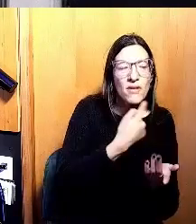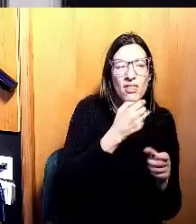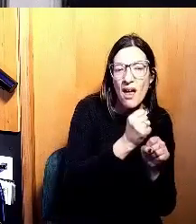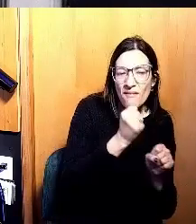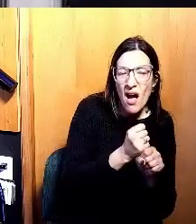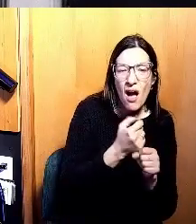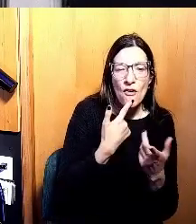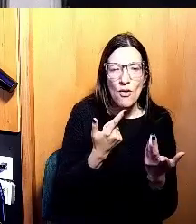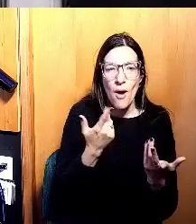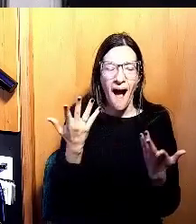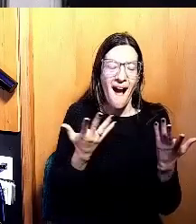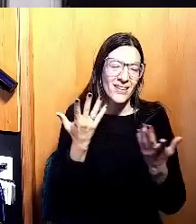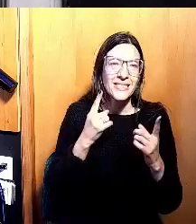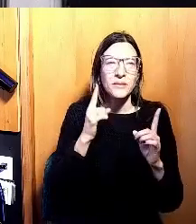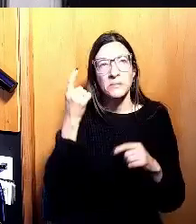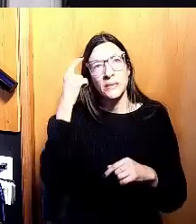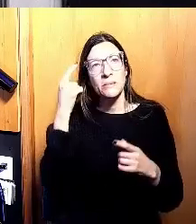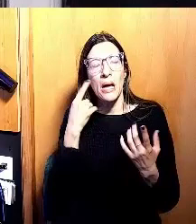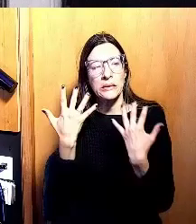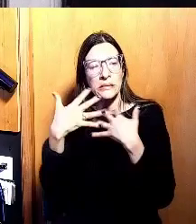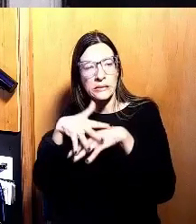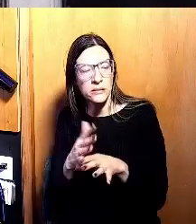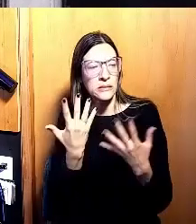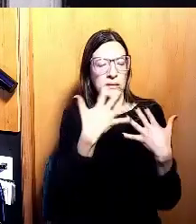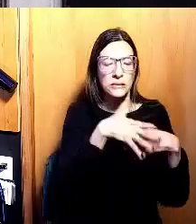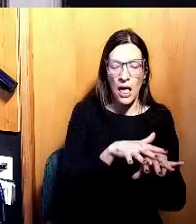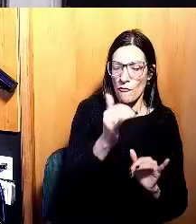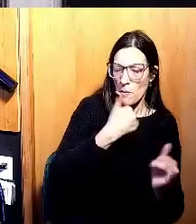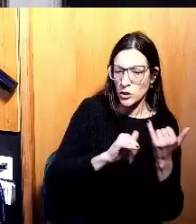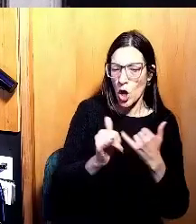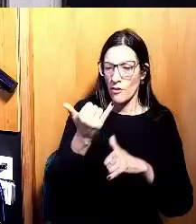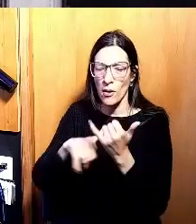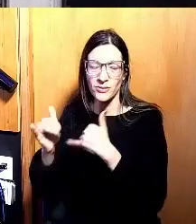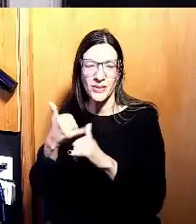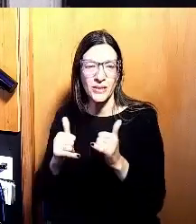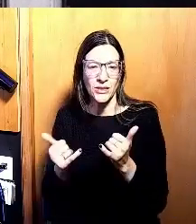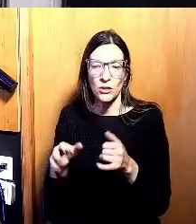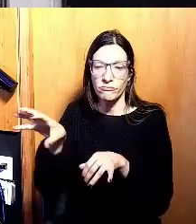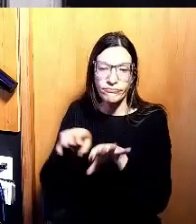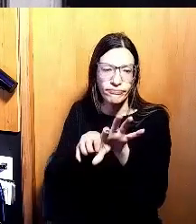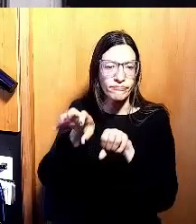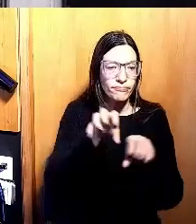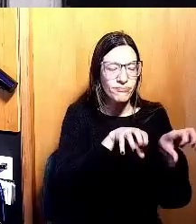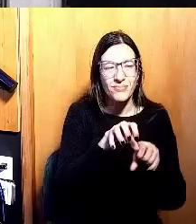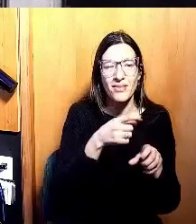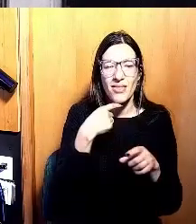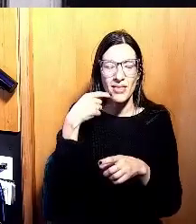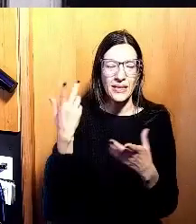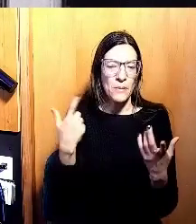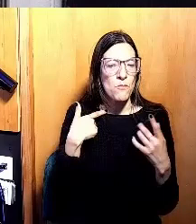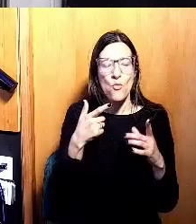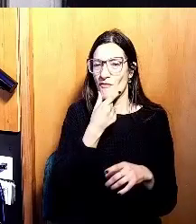a veces se vuelve muy difícil poder empezar a integrar la información que proviene, aunque sea de la misma institución, de